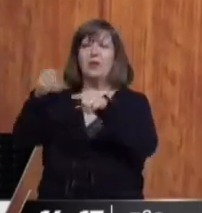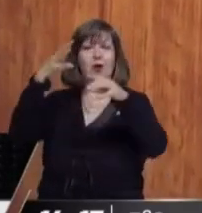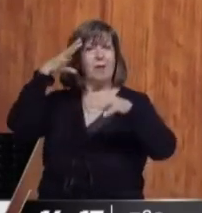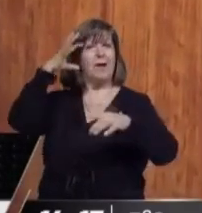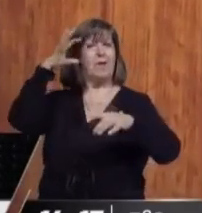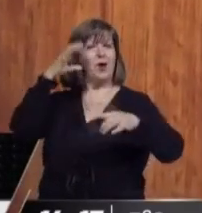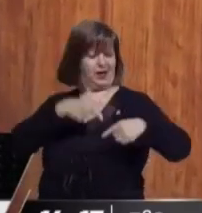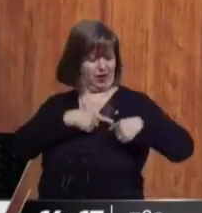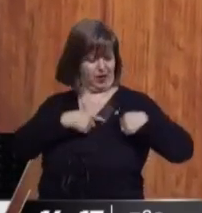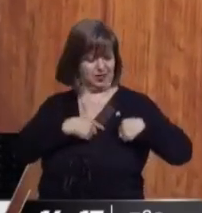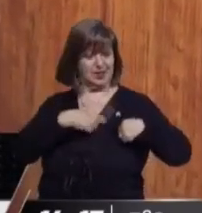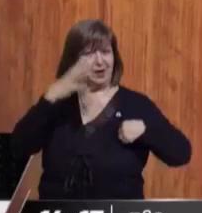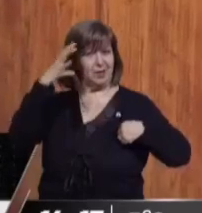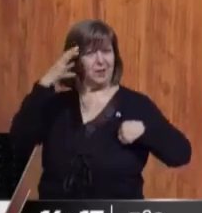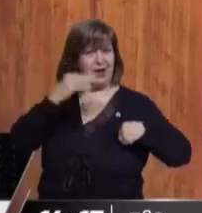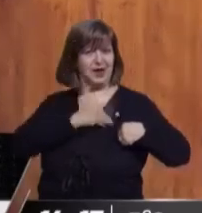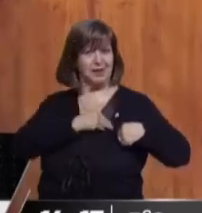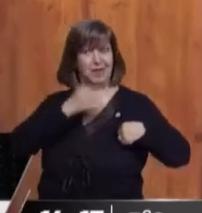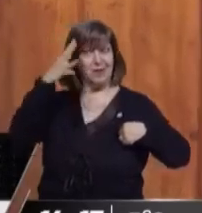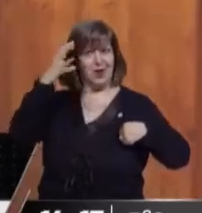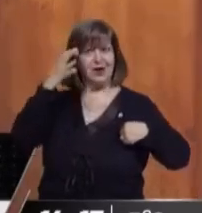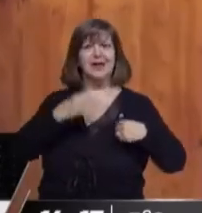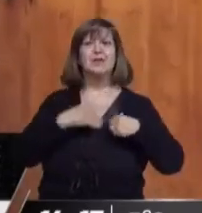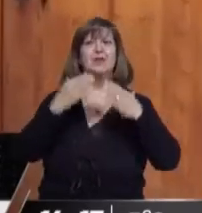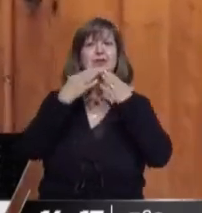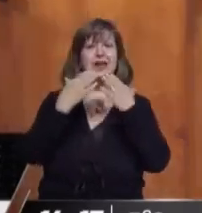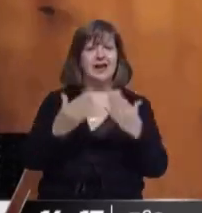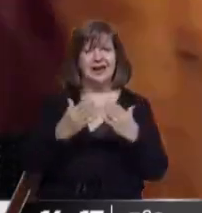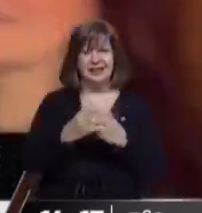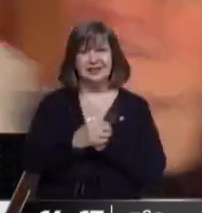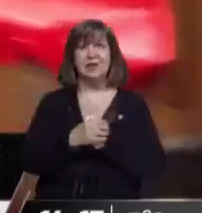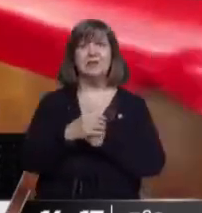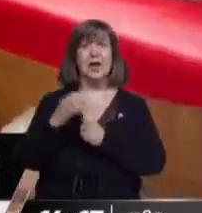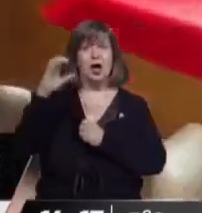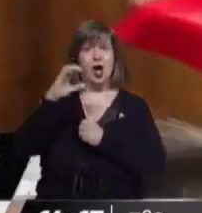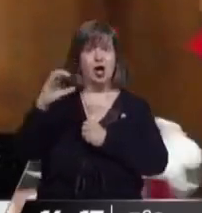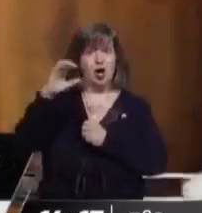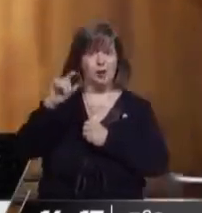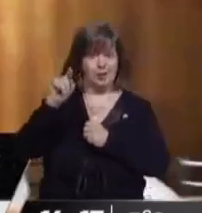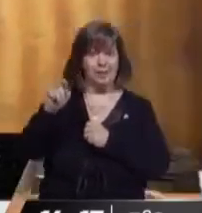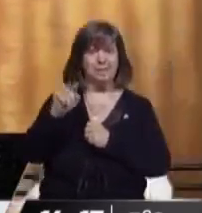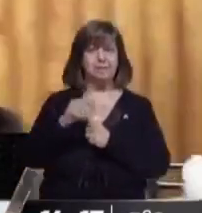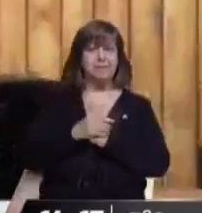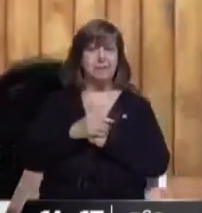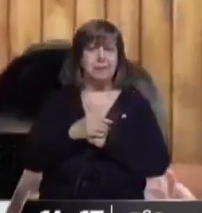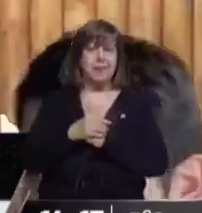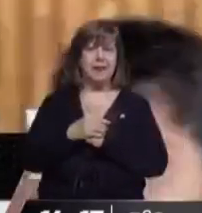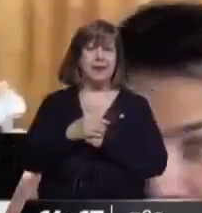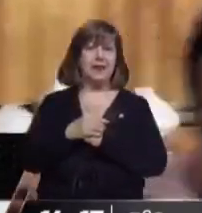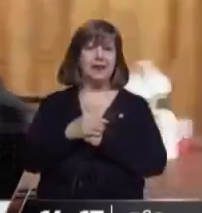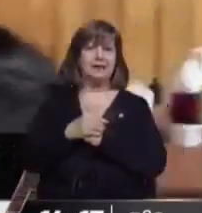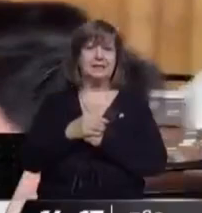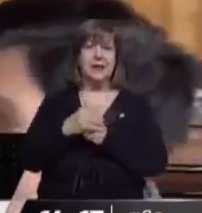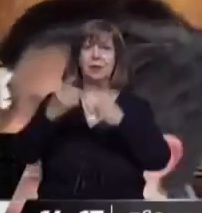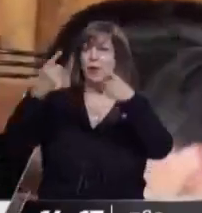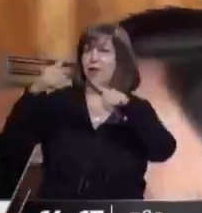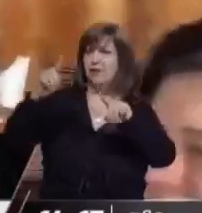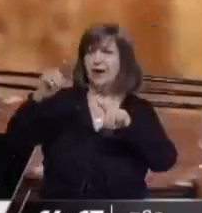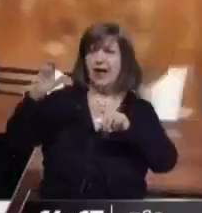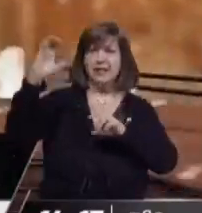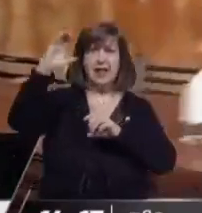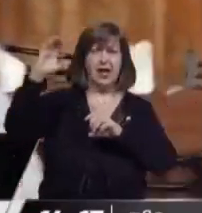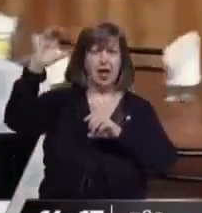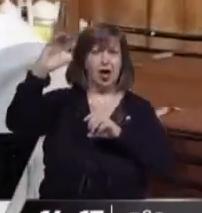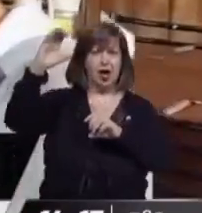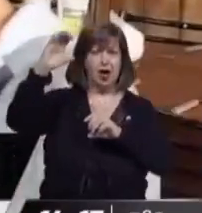Sí sí estoy feliz Encantada Gracias bonita se dan cuenta cómo es no vamos a decir la vida y la muerte pero cómo es la luz y la